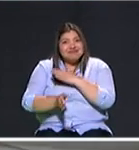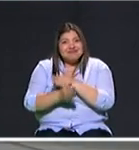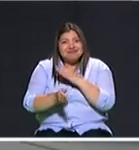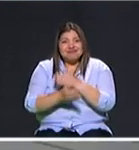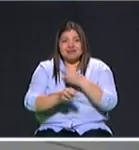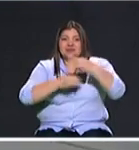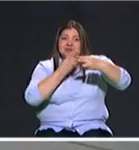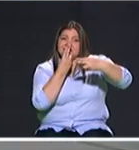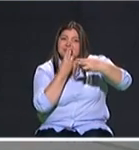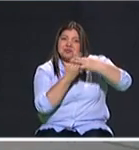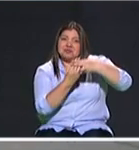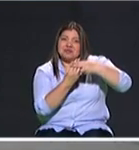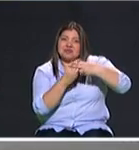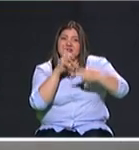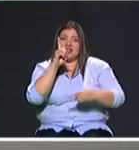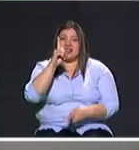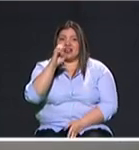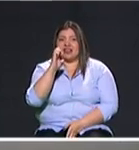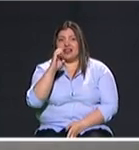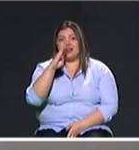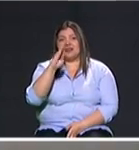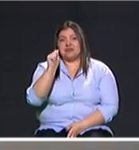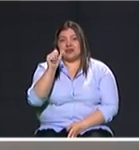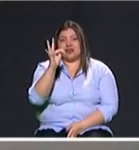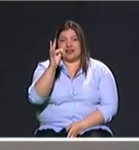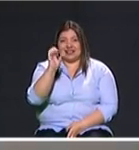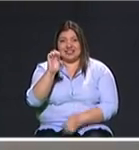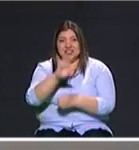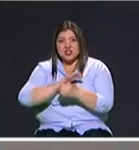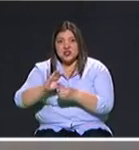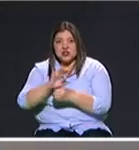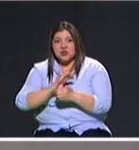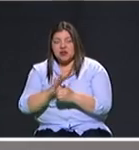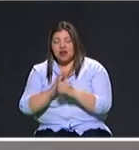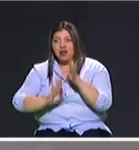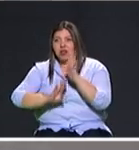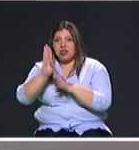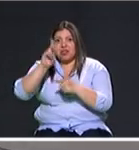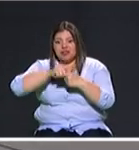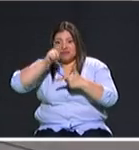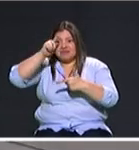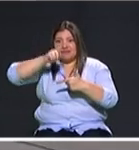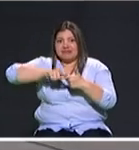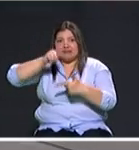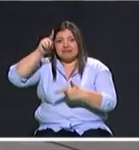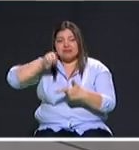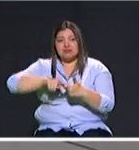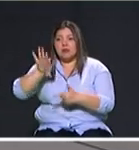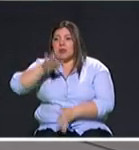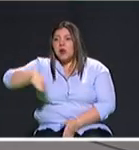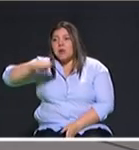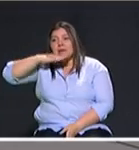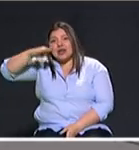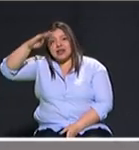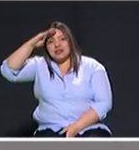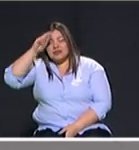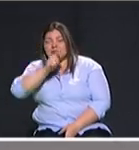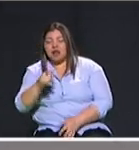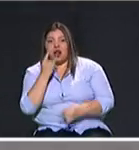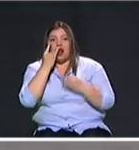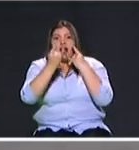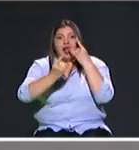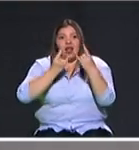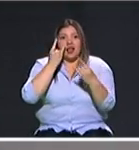hashtag debate ciudadano eso quiere decir que los habitantes de medellín y de muchas partes del departamento además también están interesados